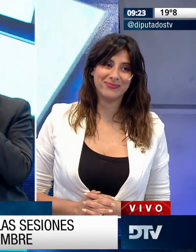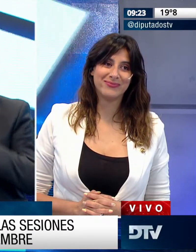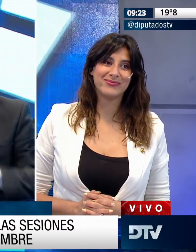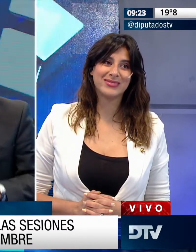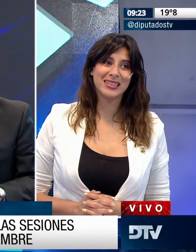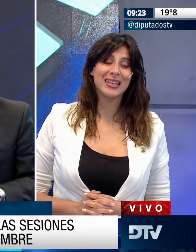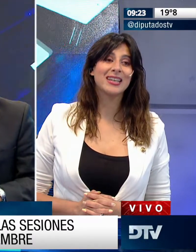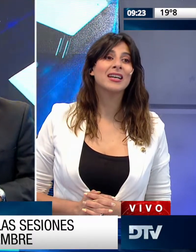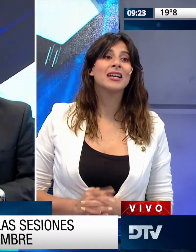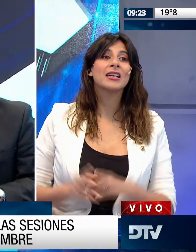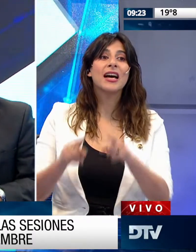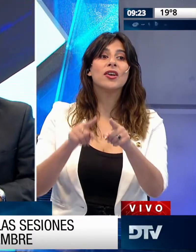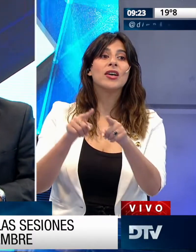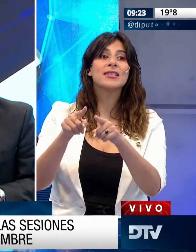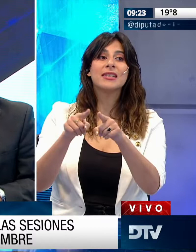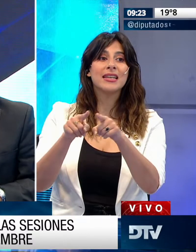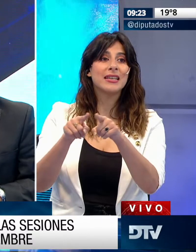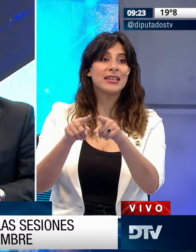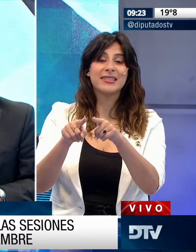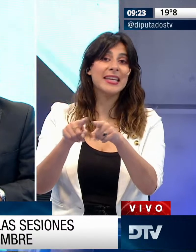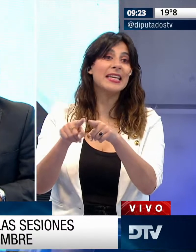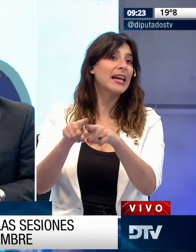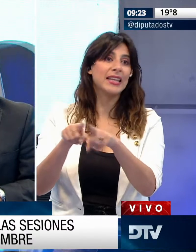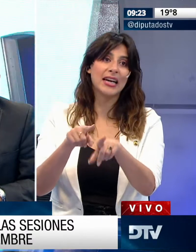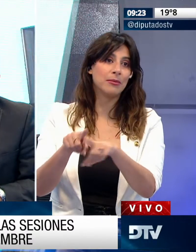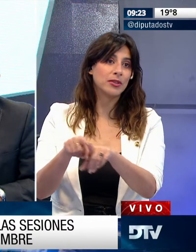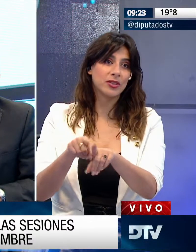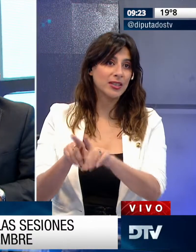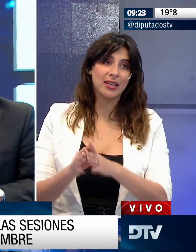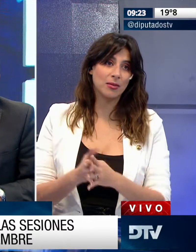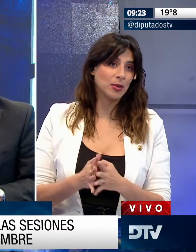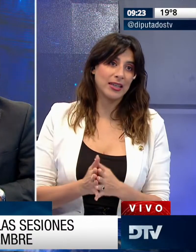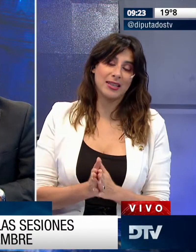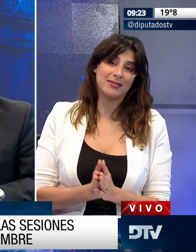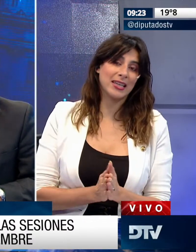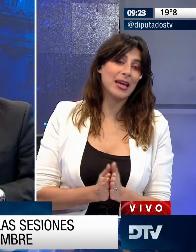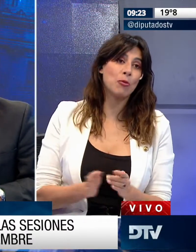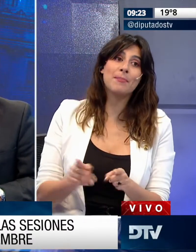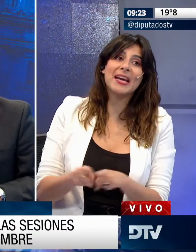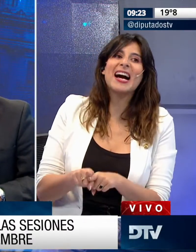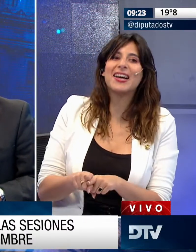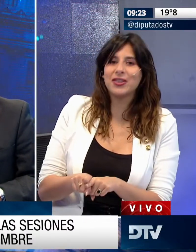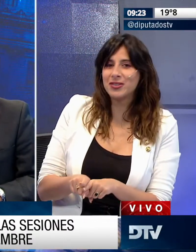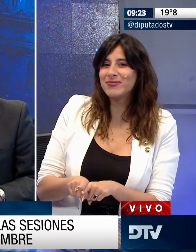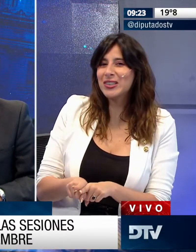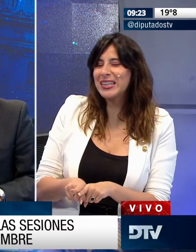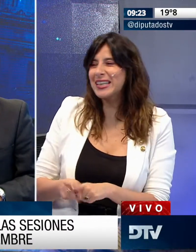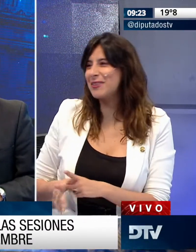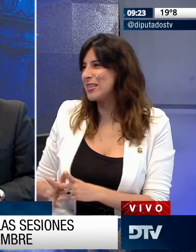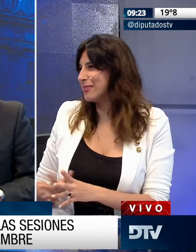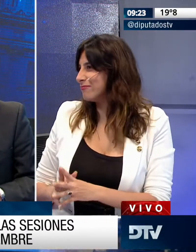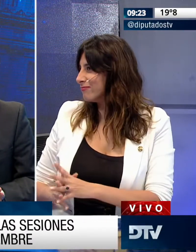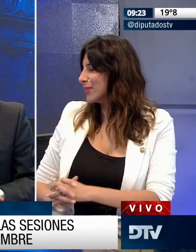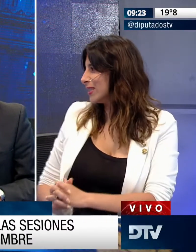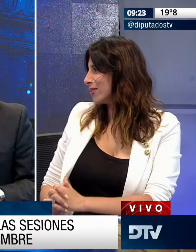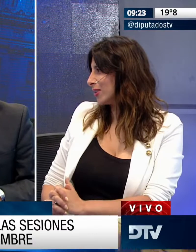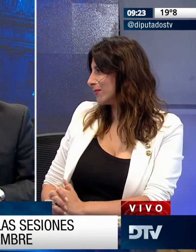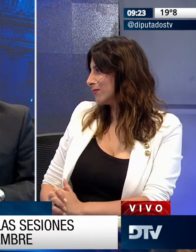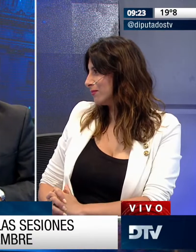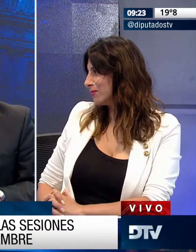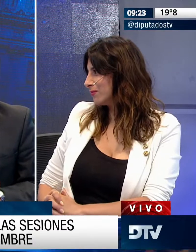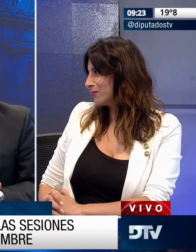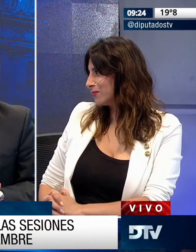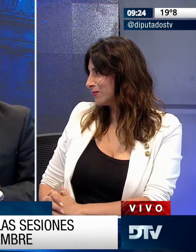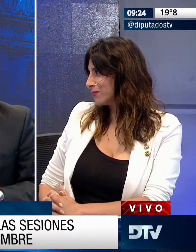y se cerró el Congreso, etcétera. Claro, etcétera. Es, o sea, que la se hila, digamos, o sea, como que queda muy pegado, no queda bien. Está la